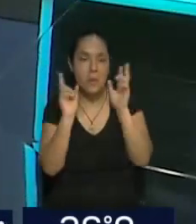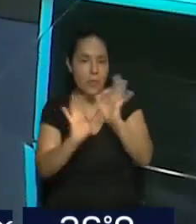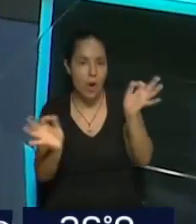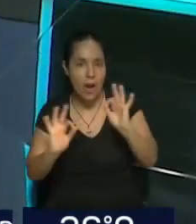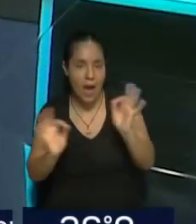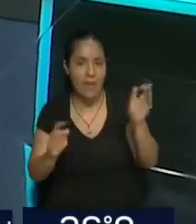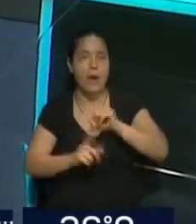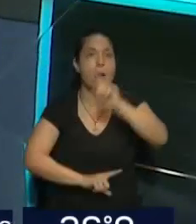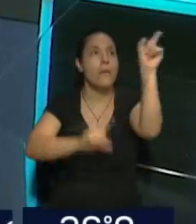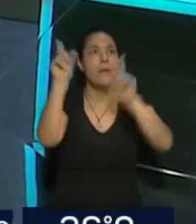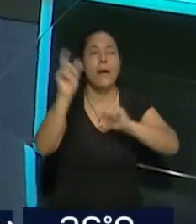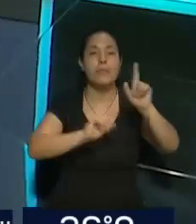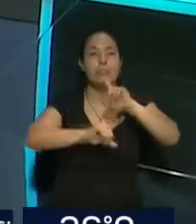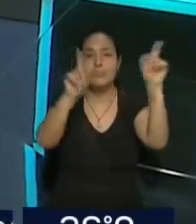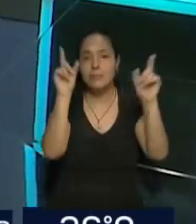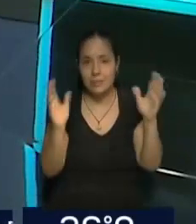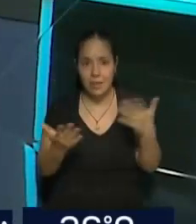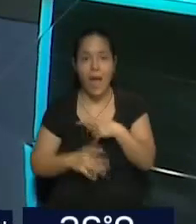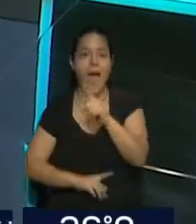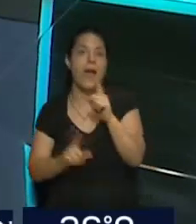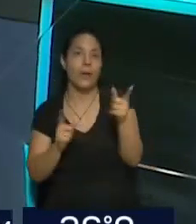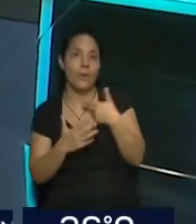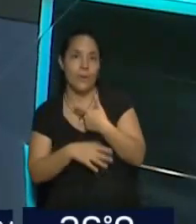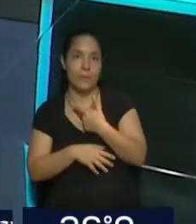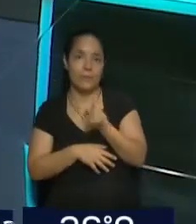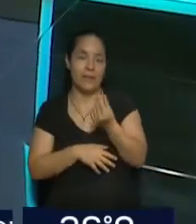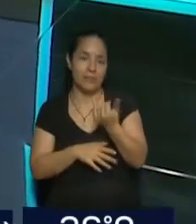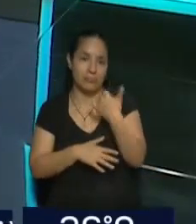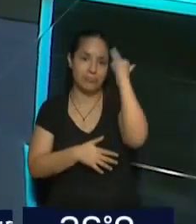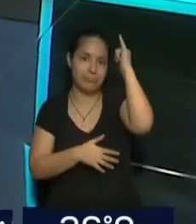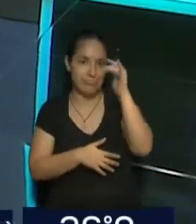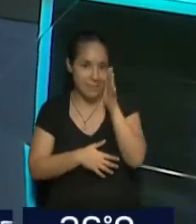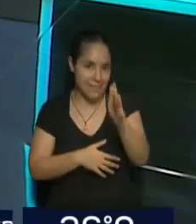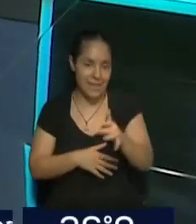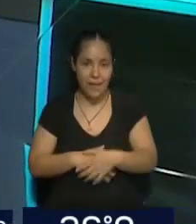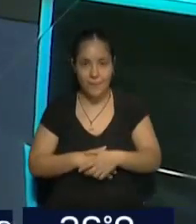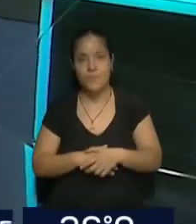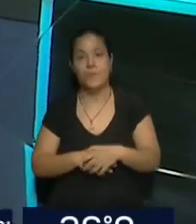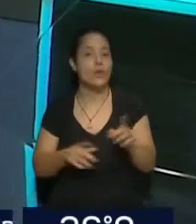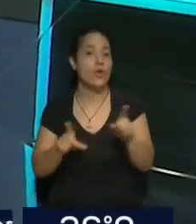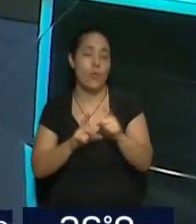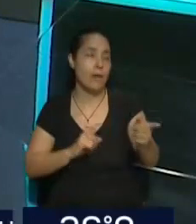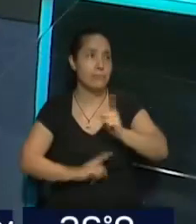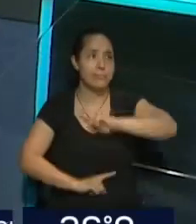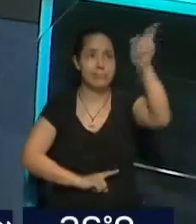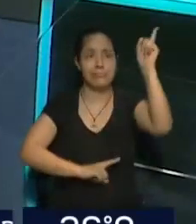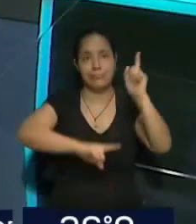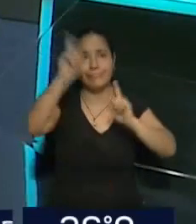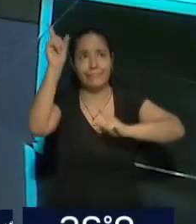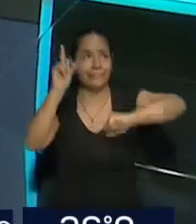está reservado a ciertos espectáculos porque tiene un alto precio, pero que claramente cumple con la función del